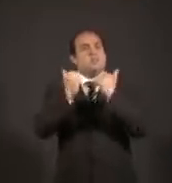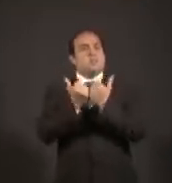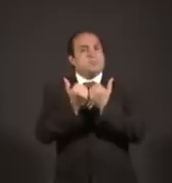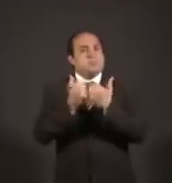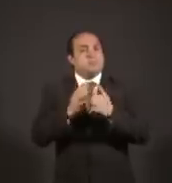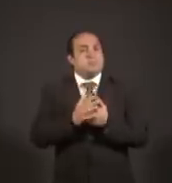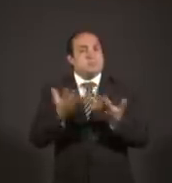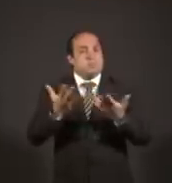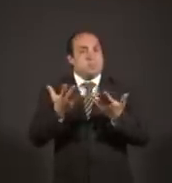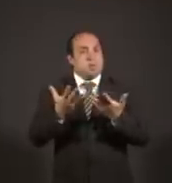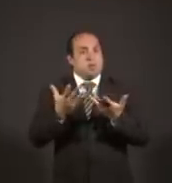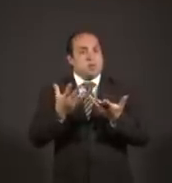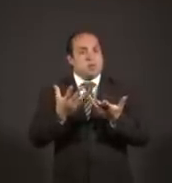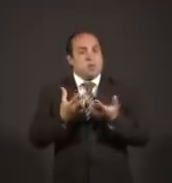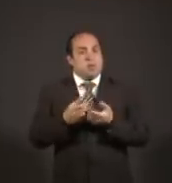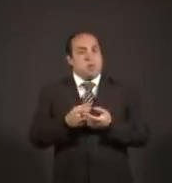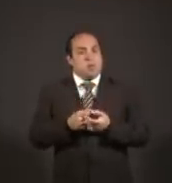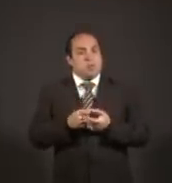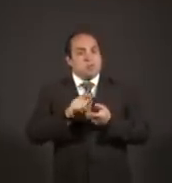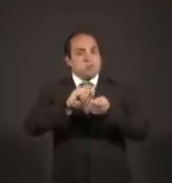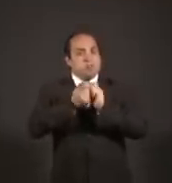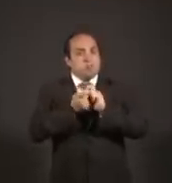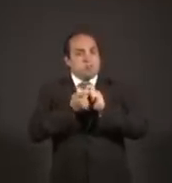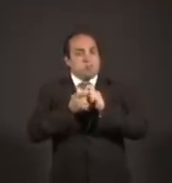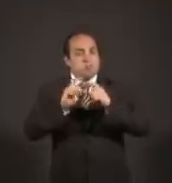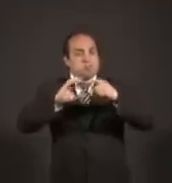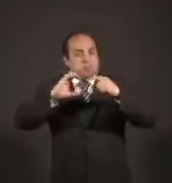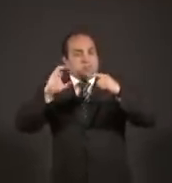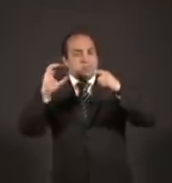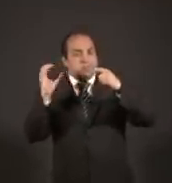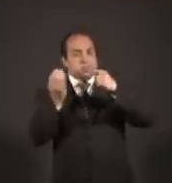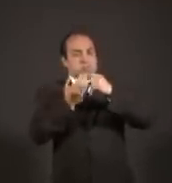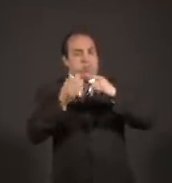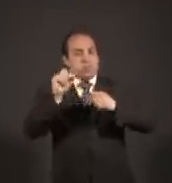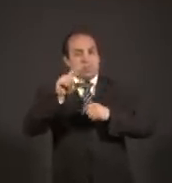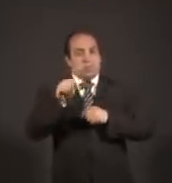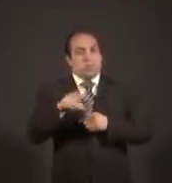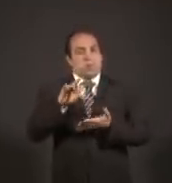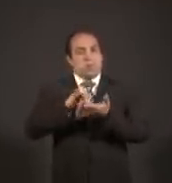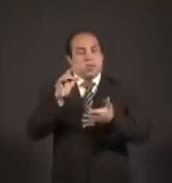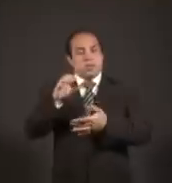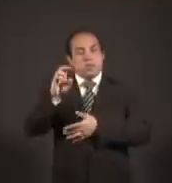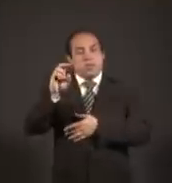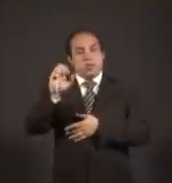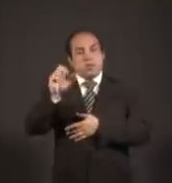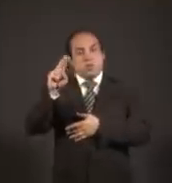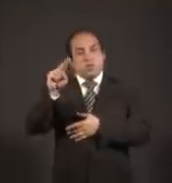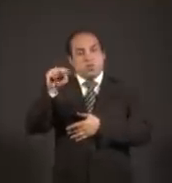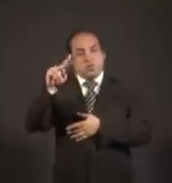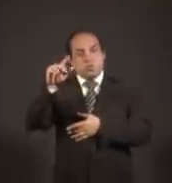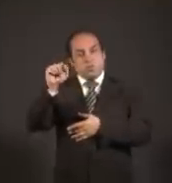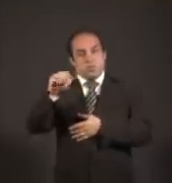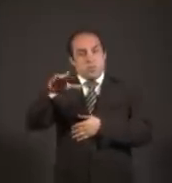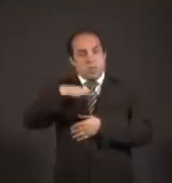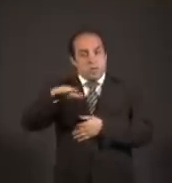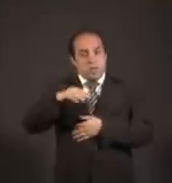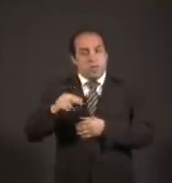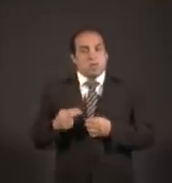hizo posible el cablebús, y también desde aquí gracias a la UNOPS, que es el área de Naciones Unidas, que nos